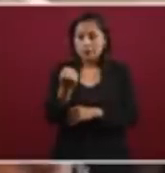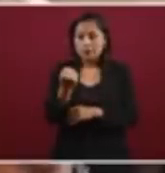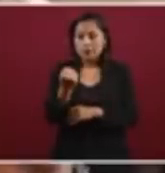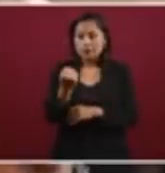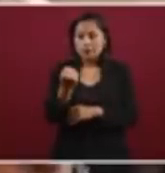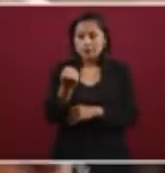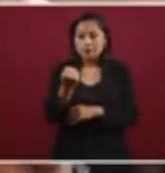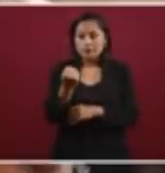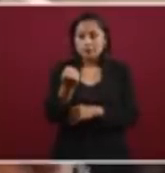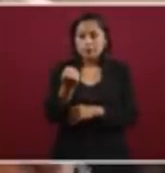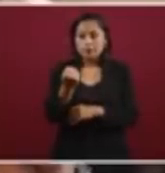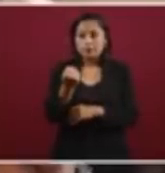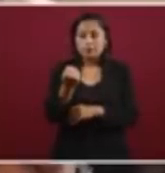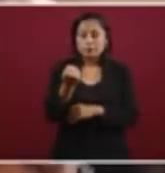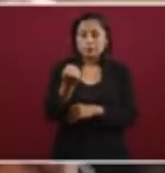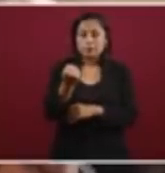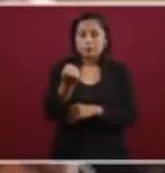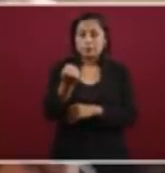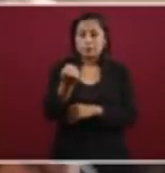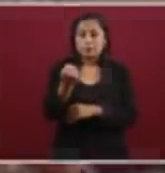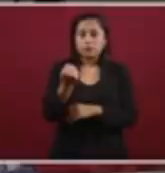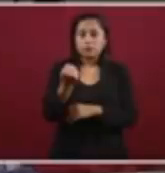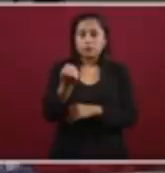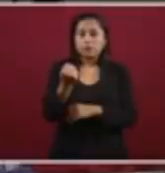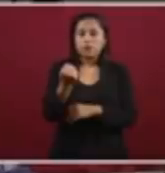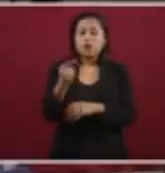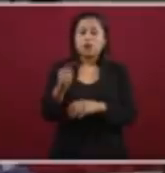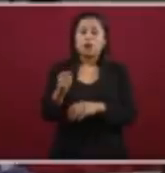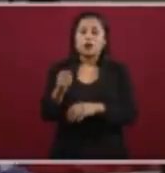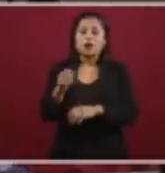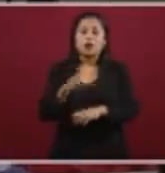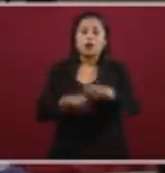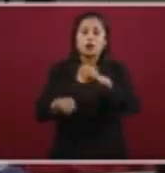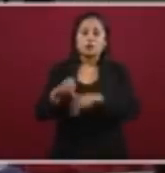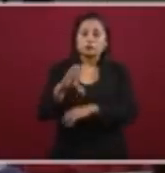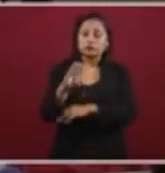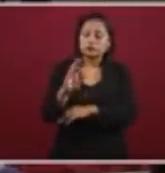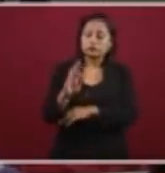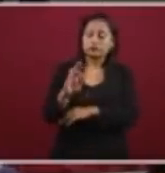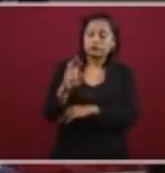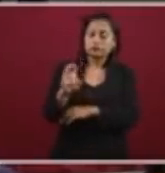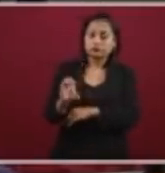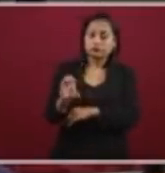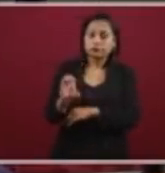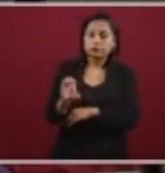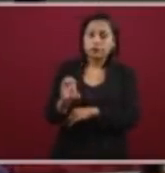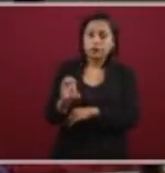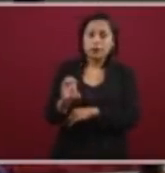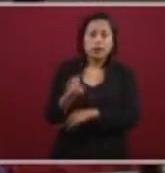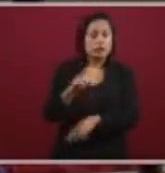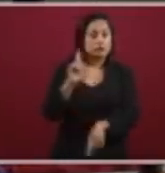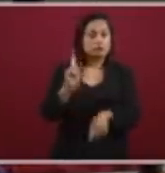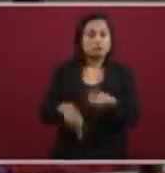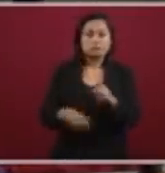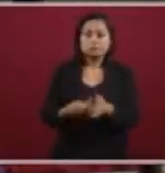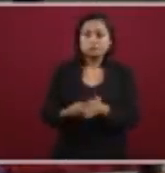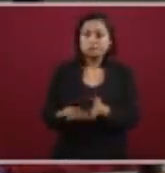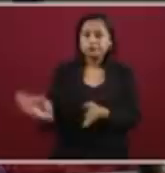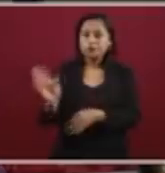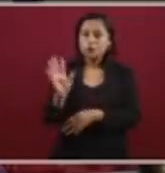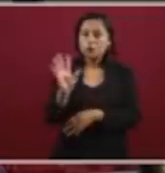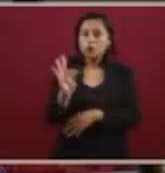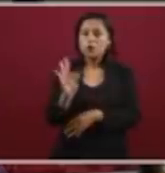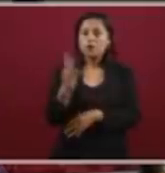se dio el golpe de liquidación a la compañía de luz y fuerza del centro con un despido de 44 mil trabajadores